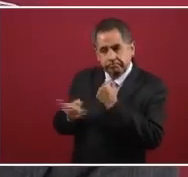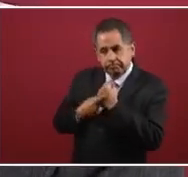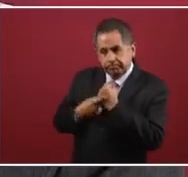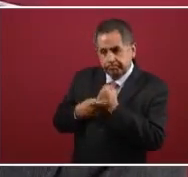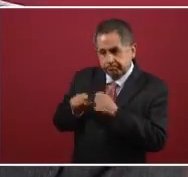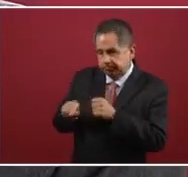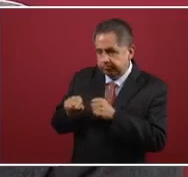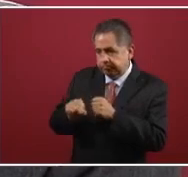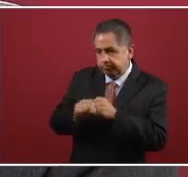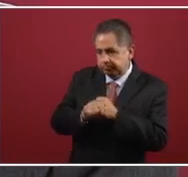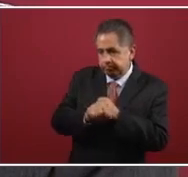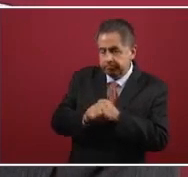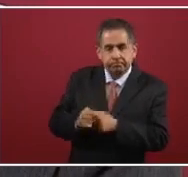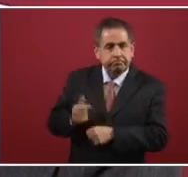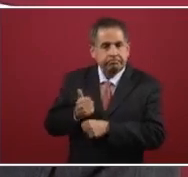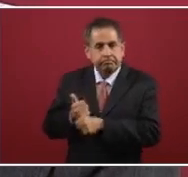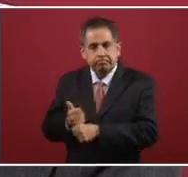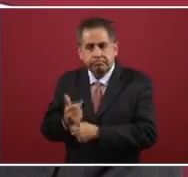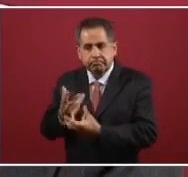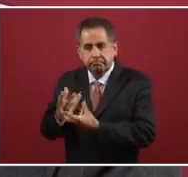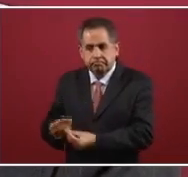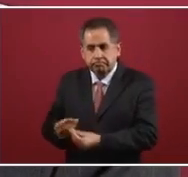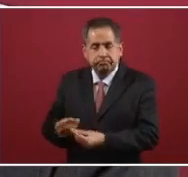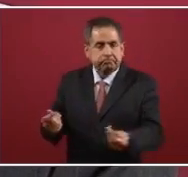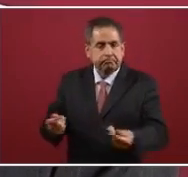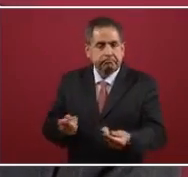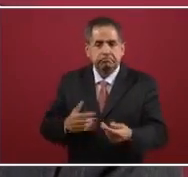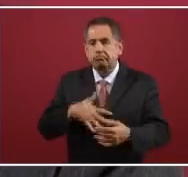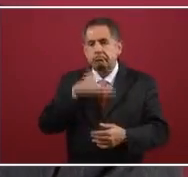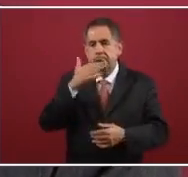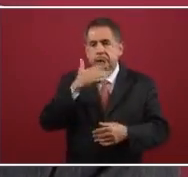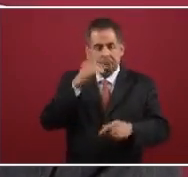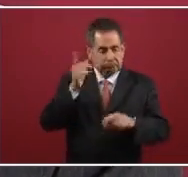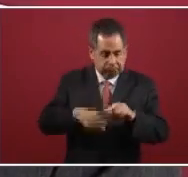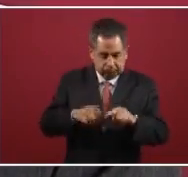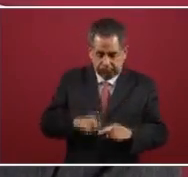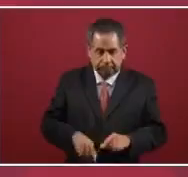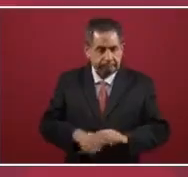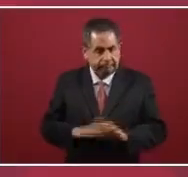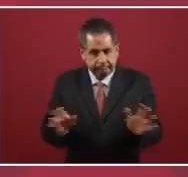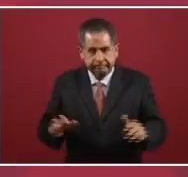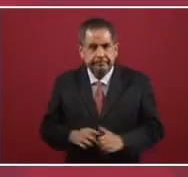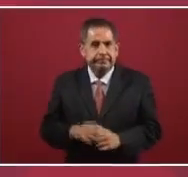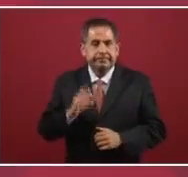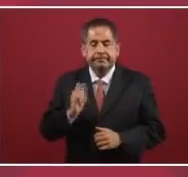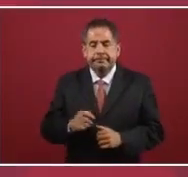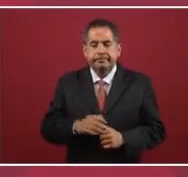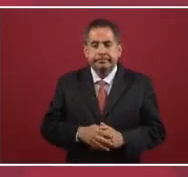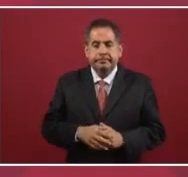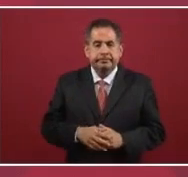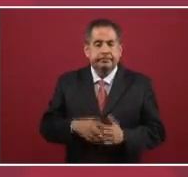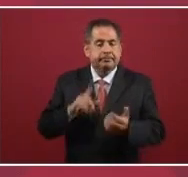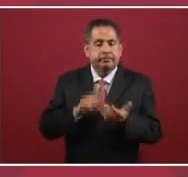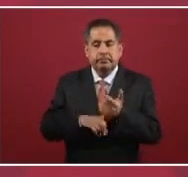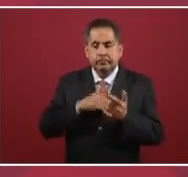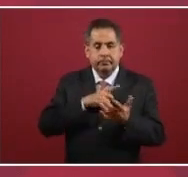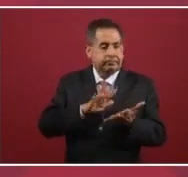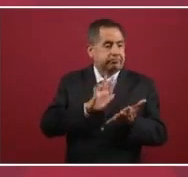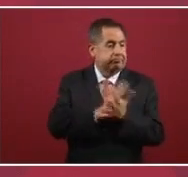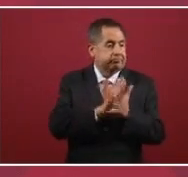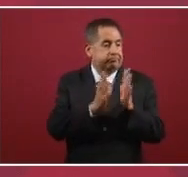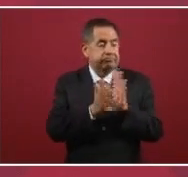y vamos a que no haya corrupción, vamos a que no haya